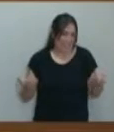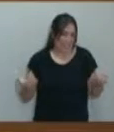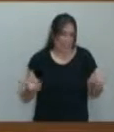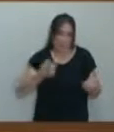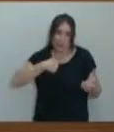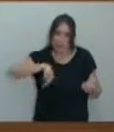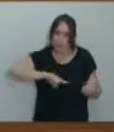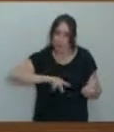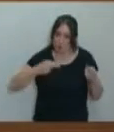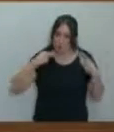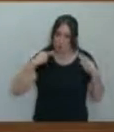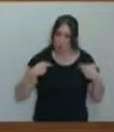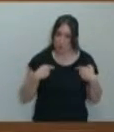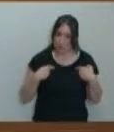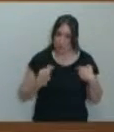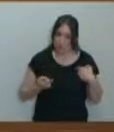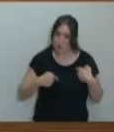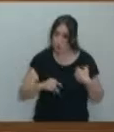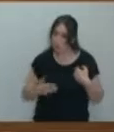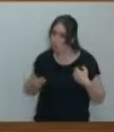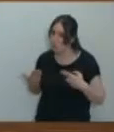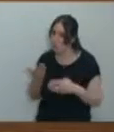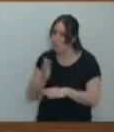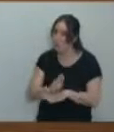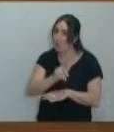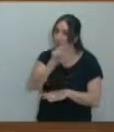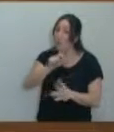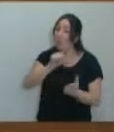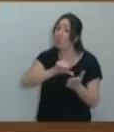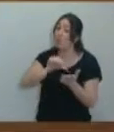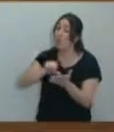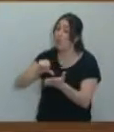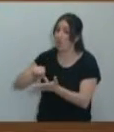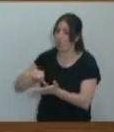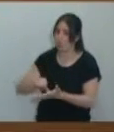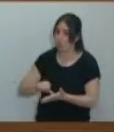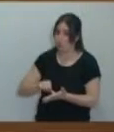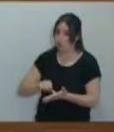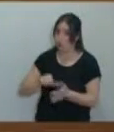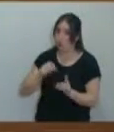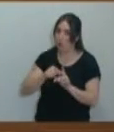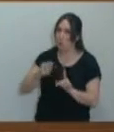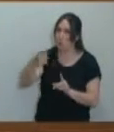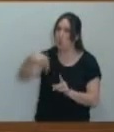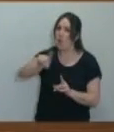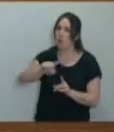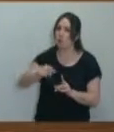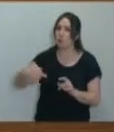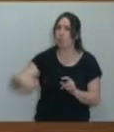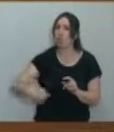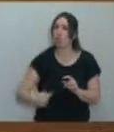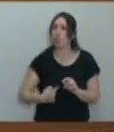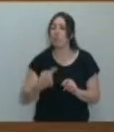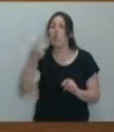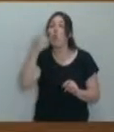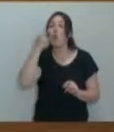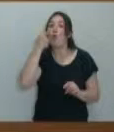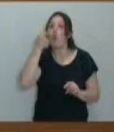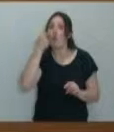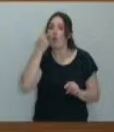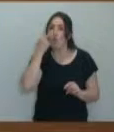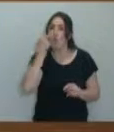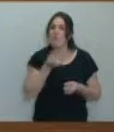Somos diputados, somos representantes de los ciudadanos, para leernos la cartilla y advertirnos. Ojo con el uso que dan ustedes a